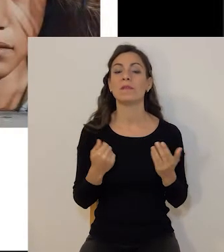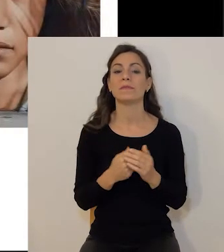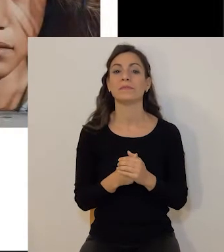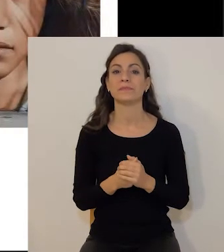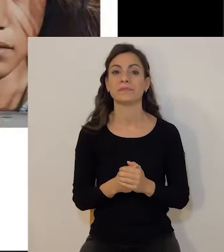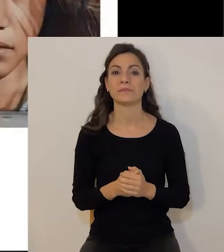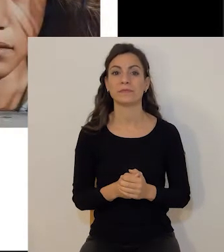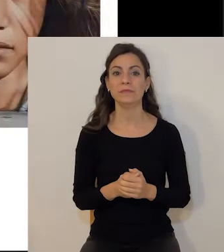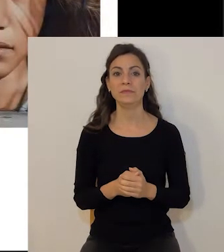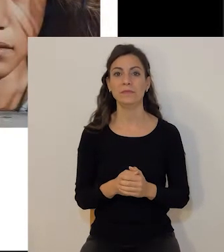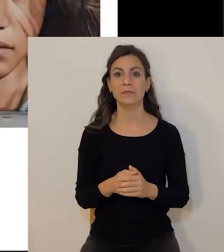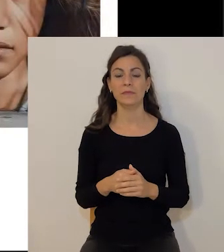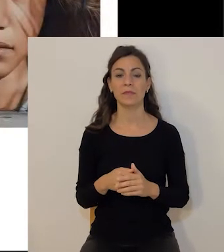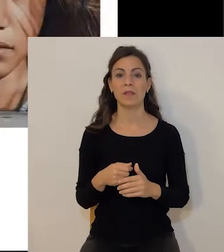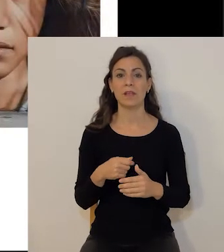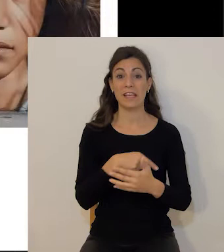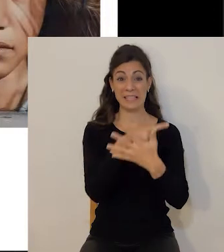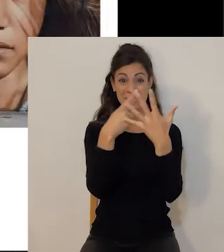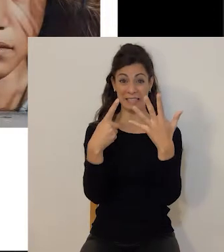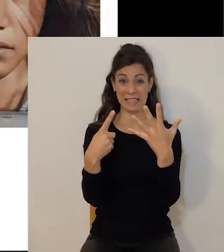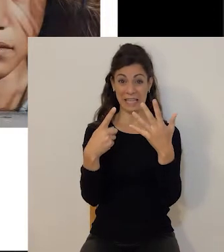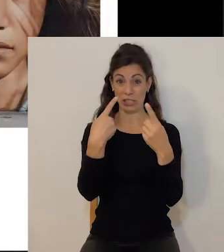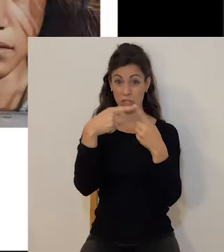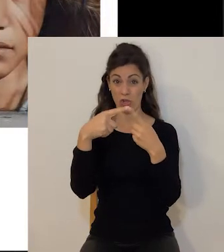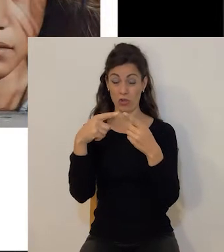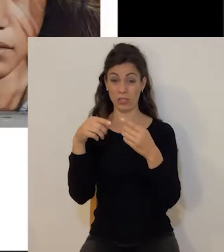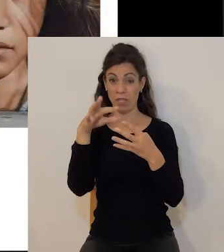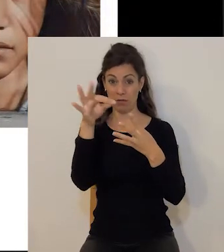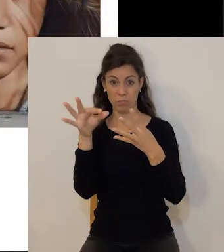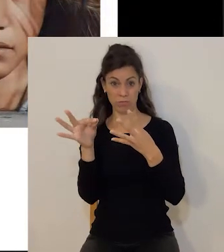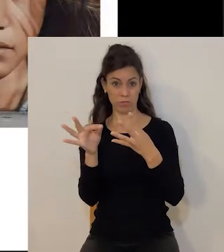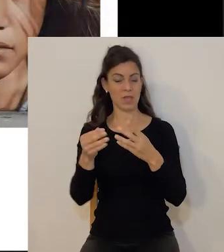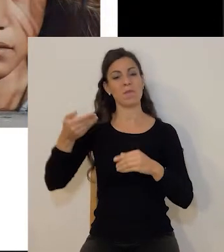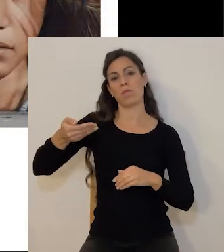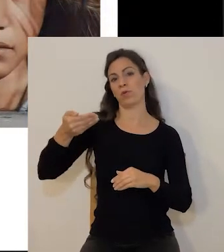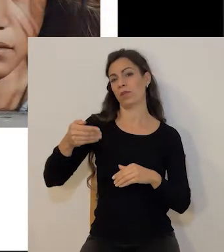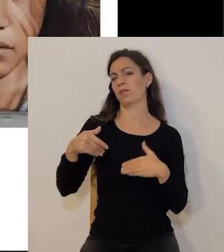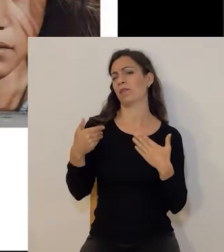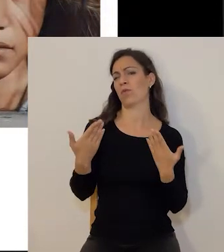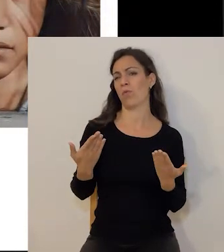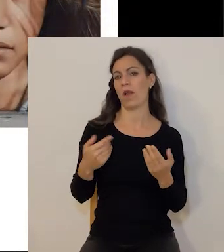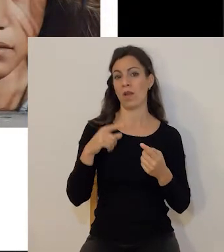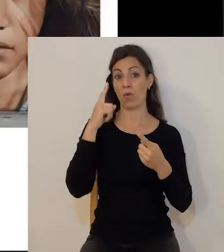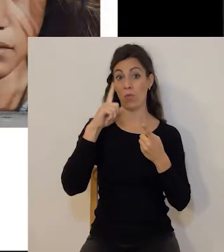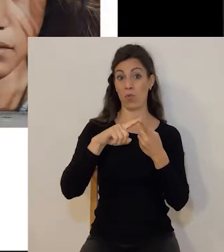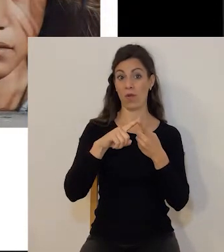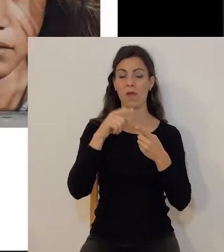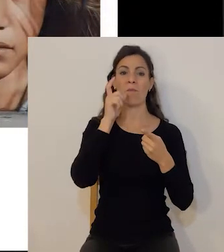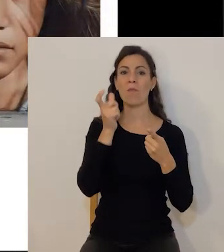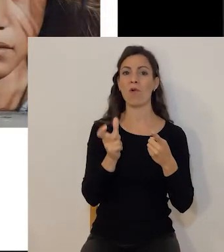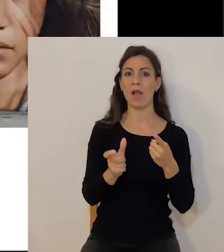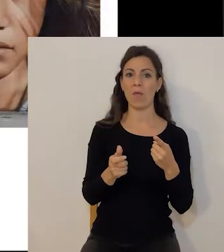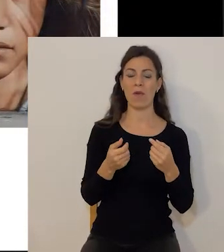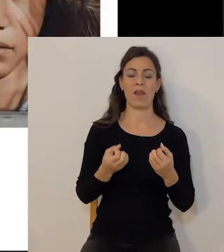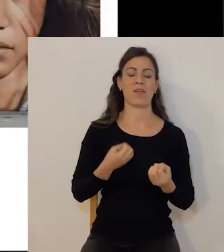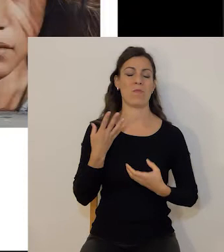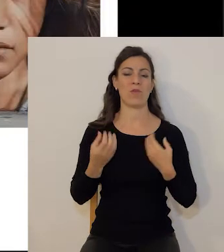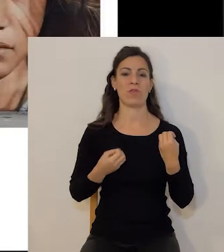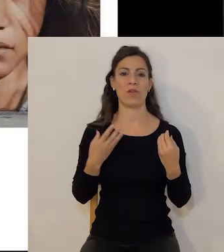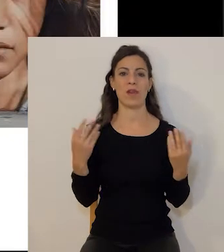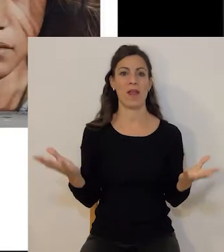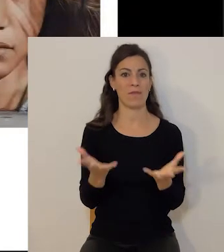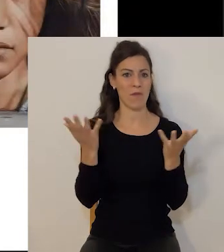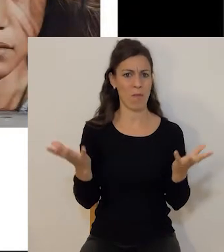hoy 6 cosas que yo elijo como cosas importantes. Una, fomentar el vocabulario emocional,